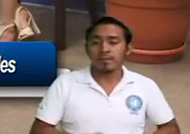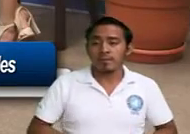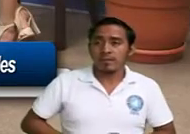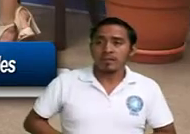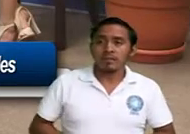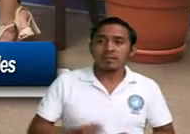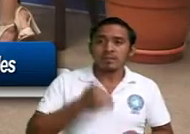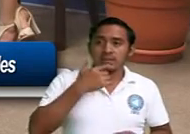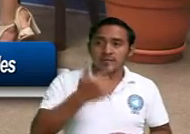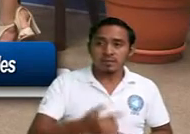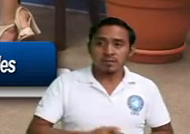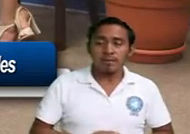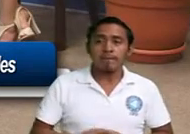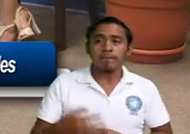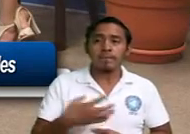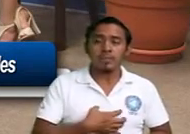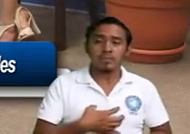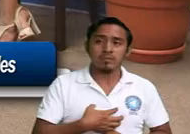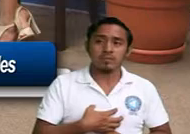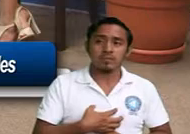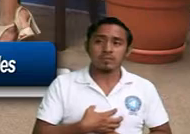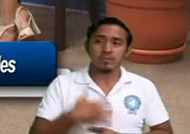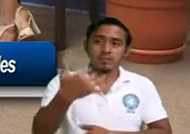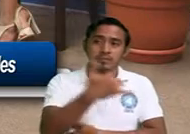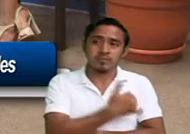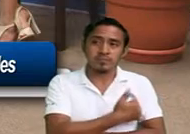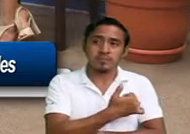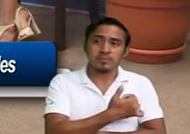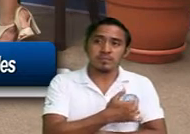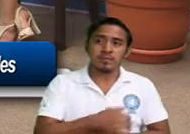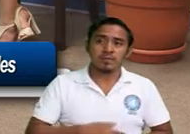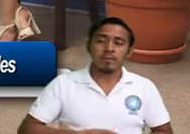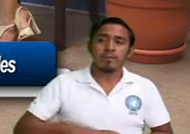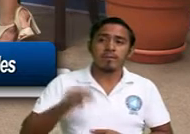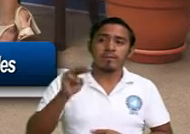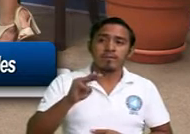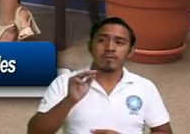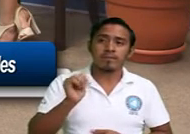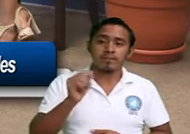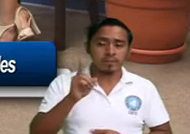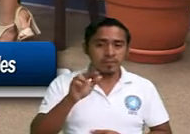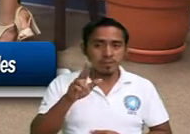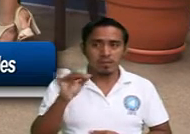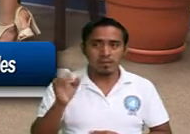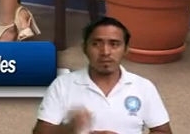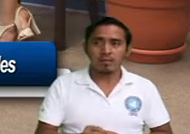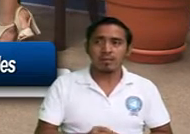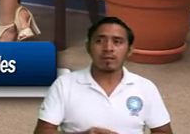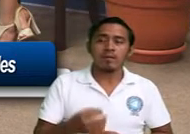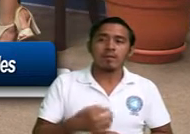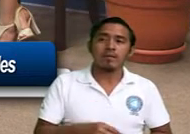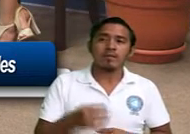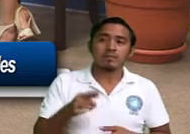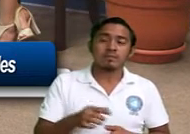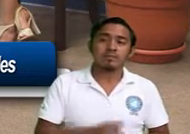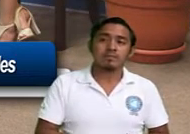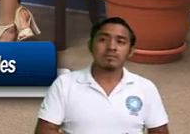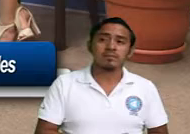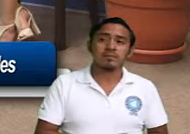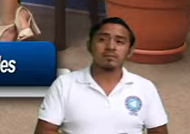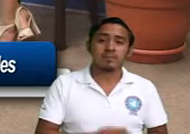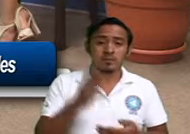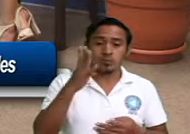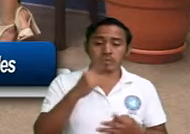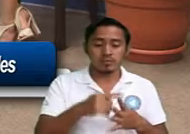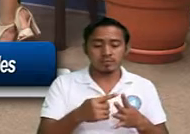generalmente les recomendamos la aplicación de la inyección para madurar los pulmones de su bebito, que es la dexametasona. Esa se pone en